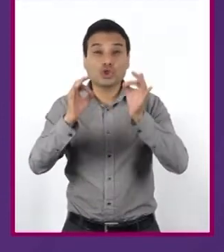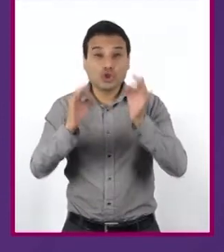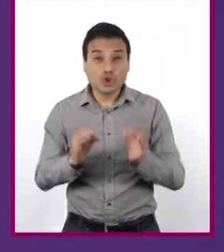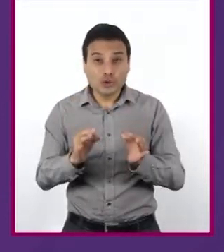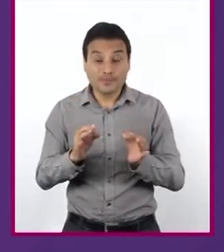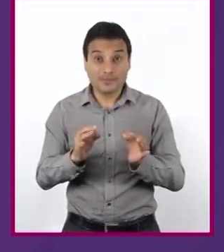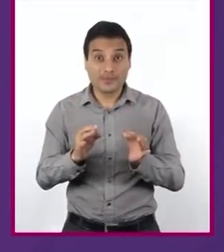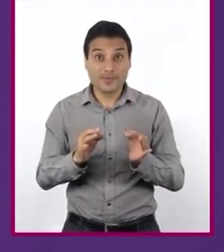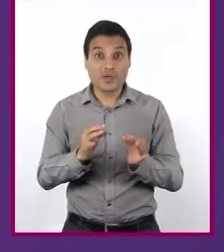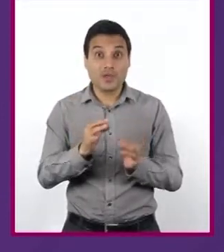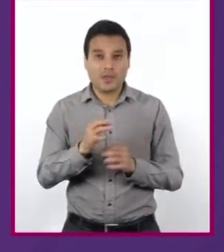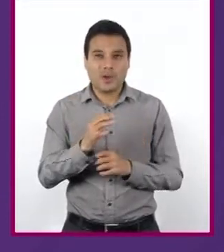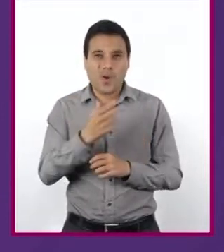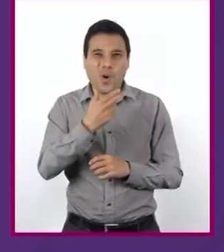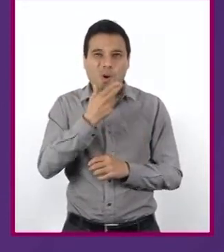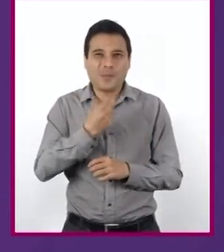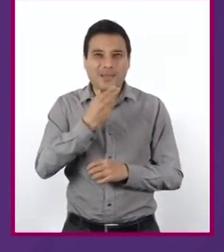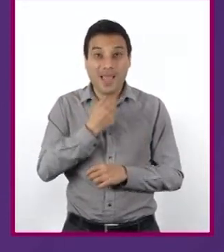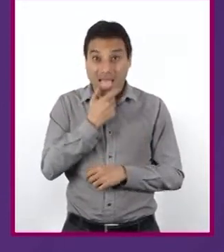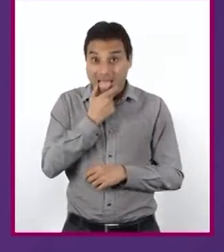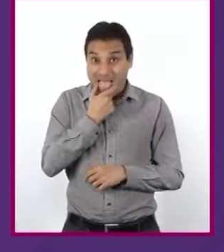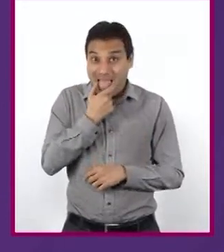años antes que Albert Einstein?